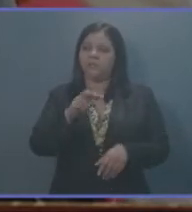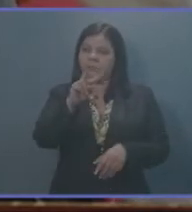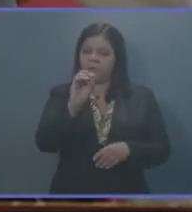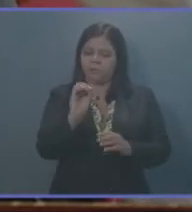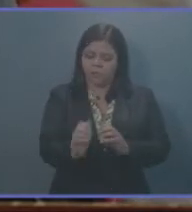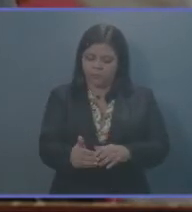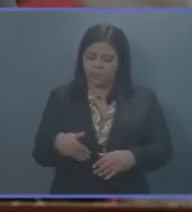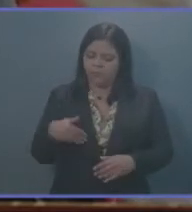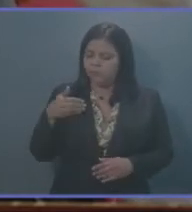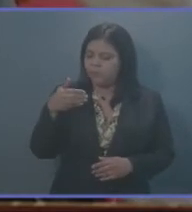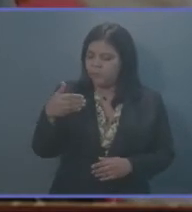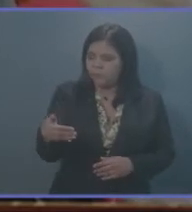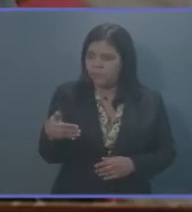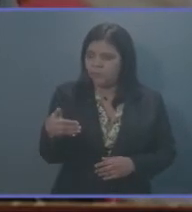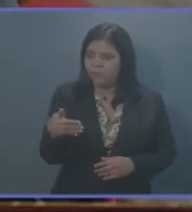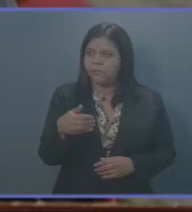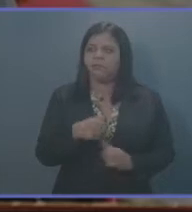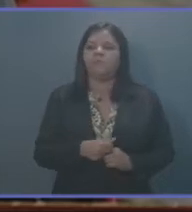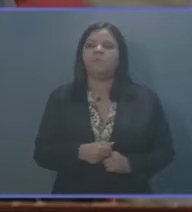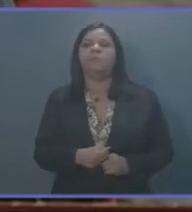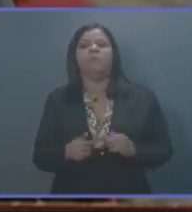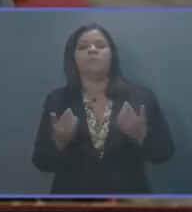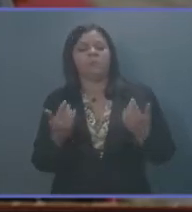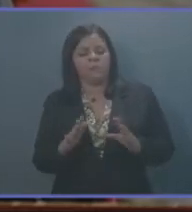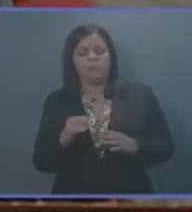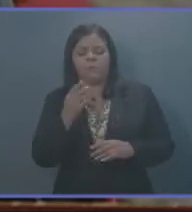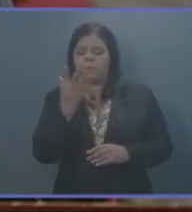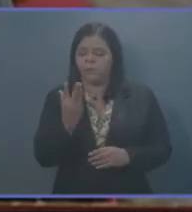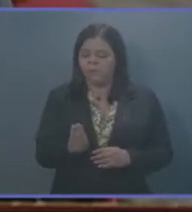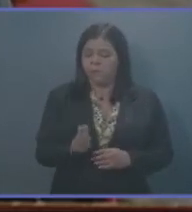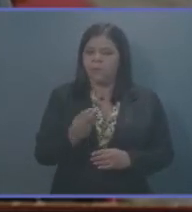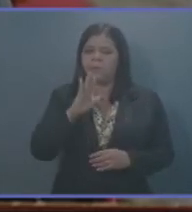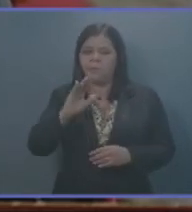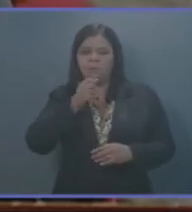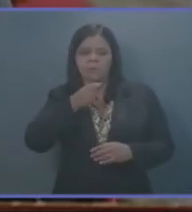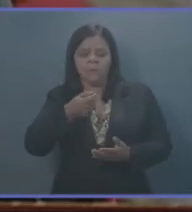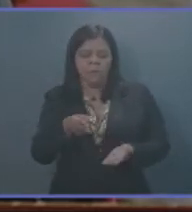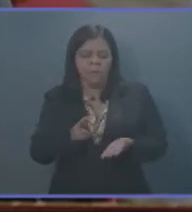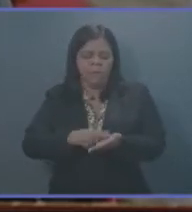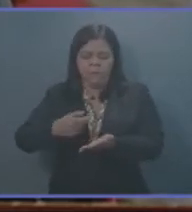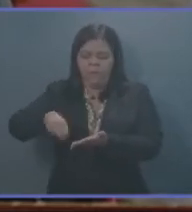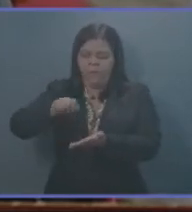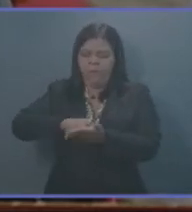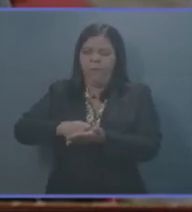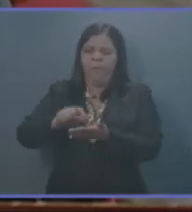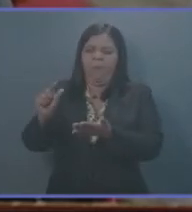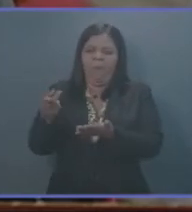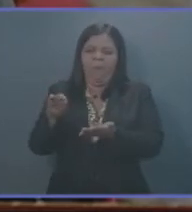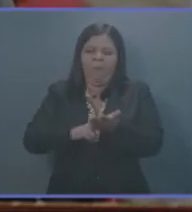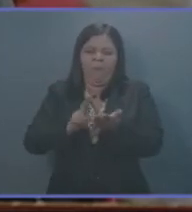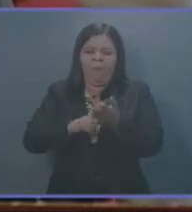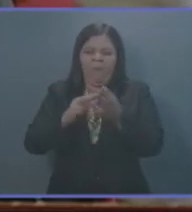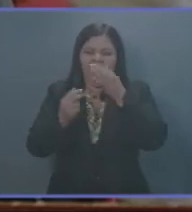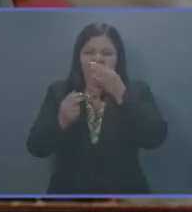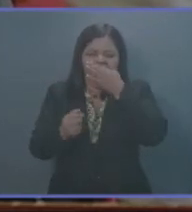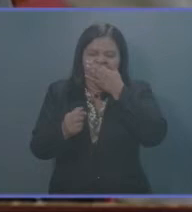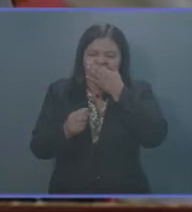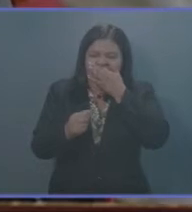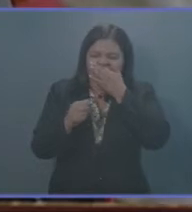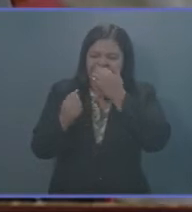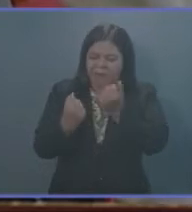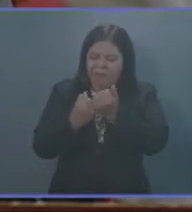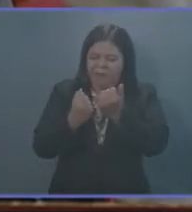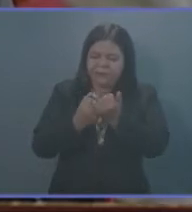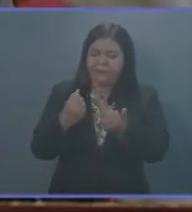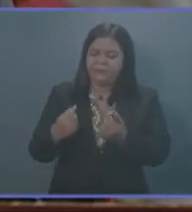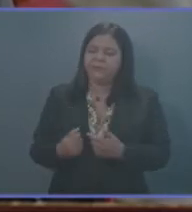años años contados a partir de la fecha de suscripción del contrato de préstamo. Cronograma de